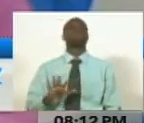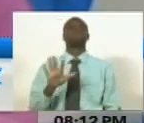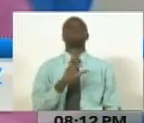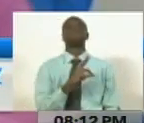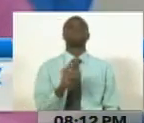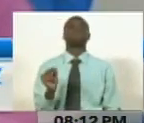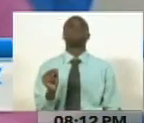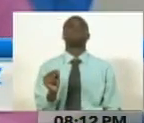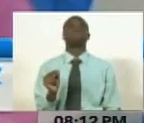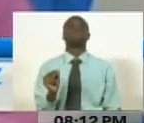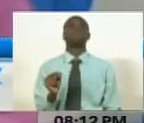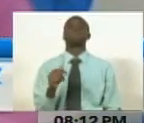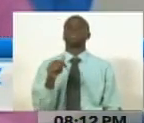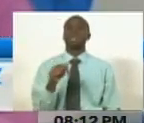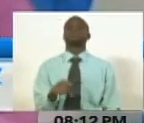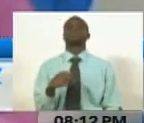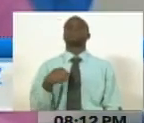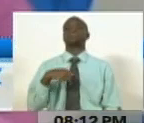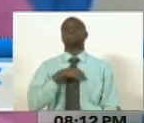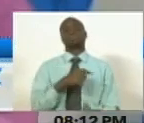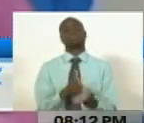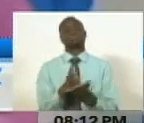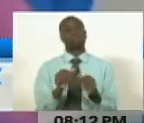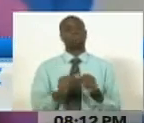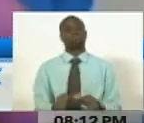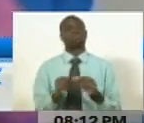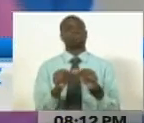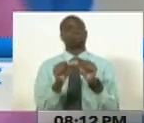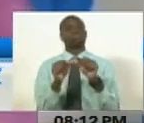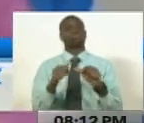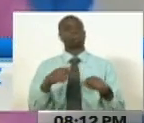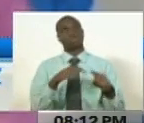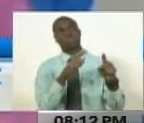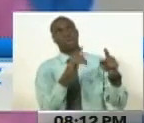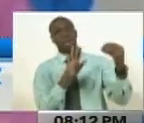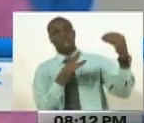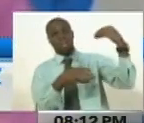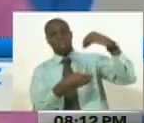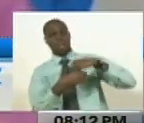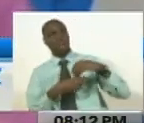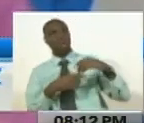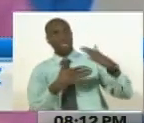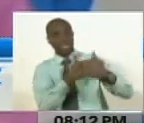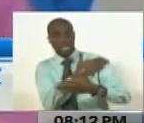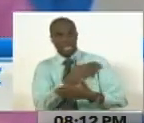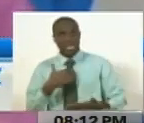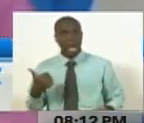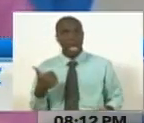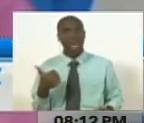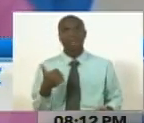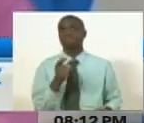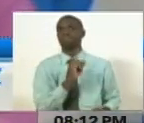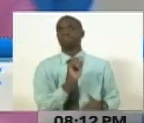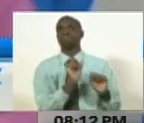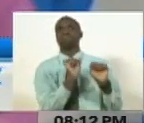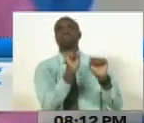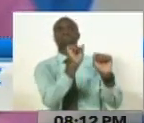Y en ese sentido, nosotros rechazamos la pretensión de intervención. Y lo hemos dejado muy